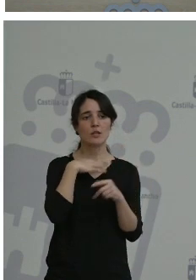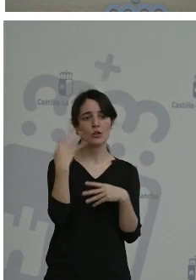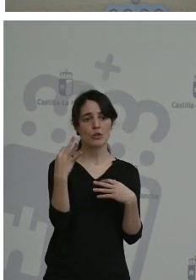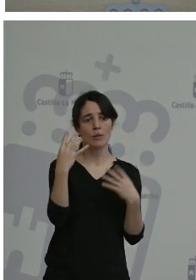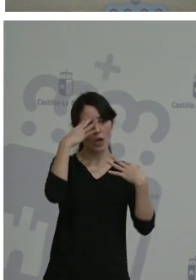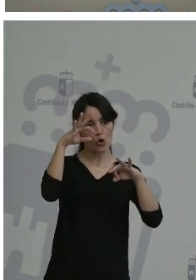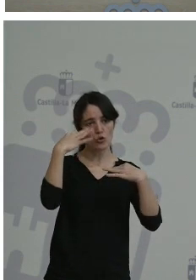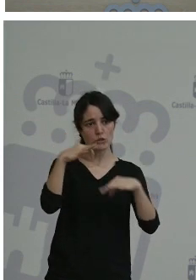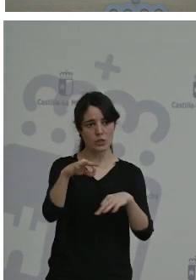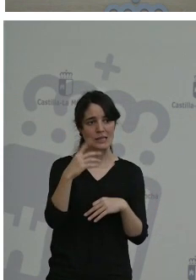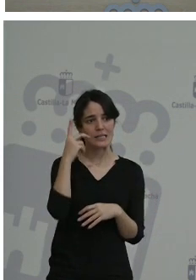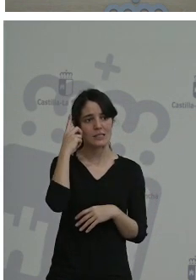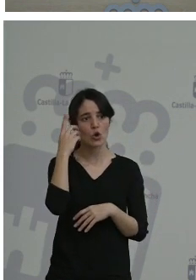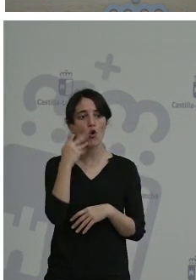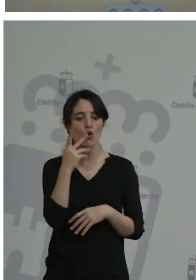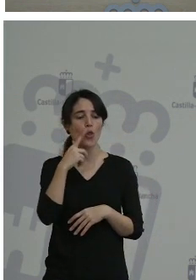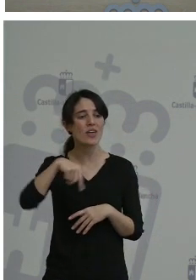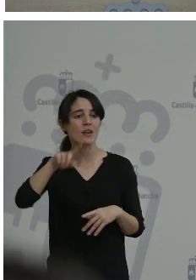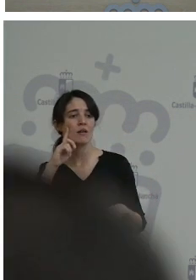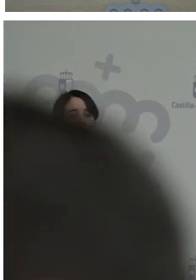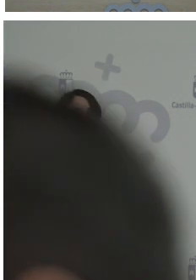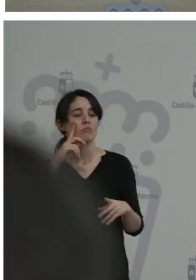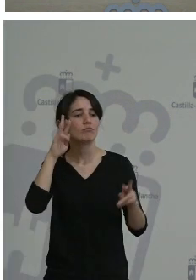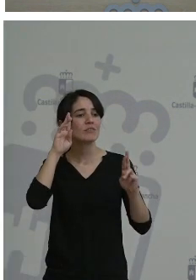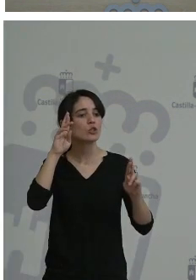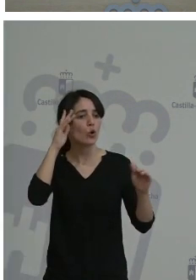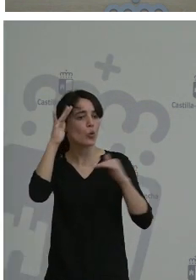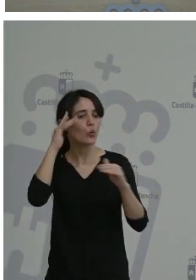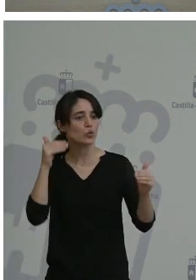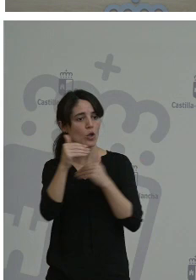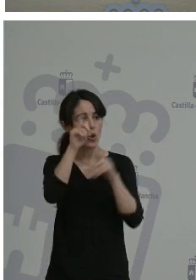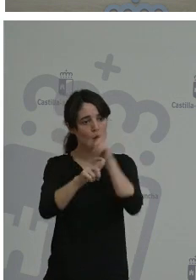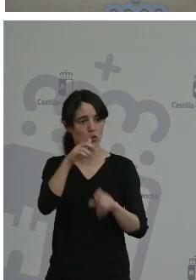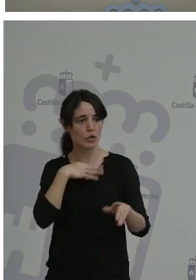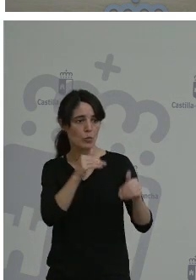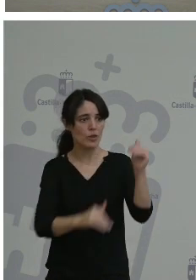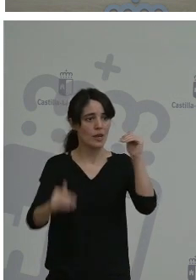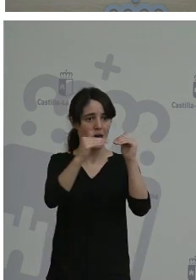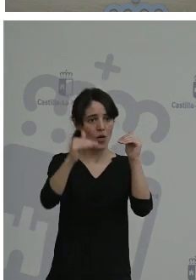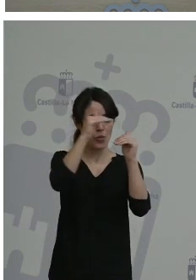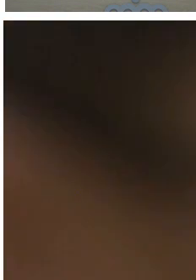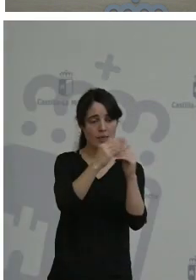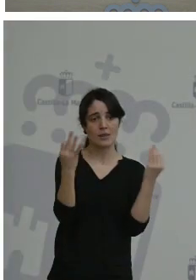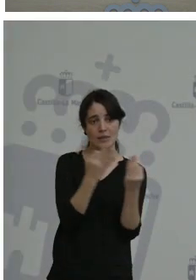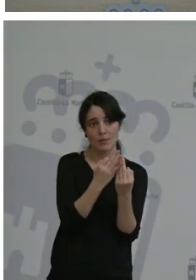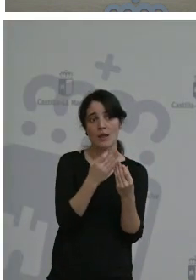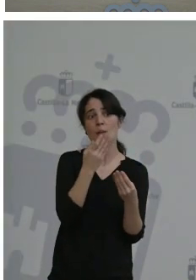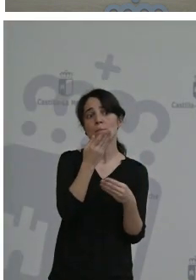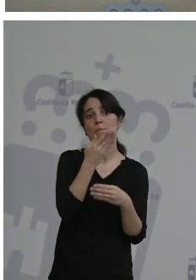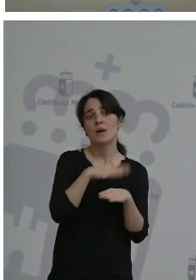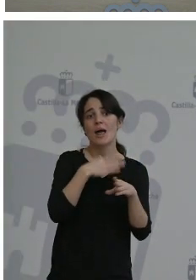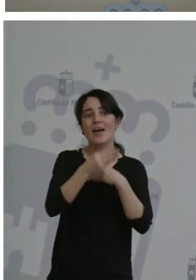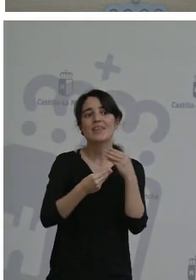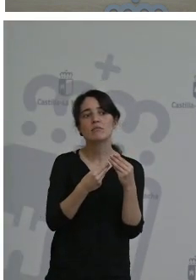expectativas que tienen las personas y que pueda diseñar dentro de sus planes de formación y a la hora de hacerlo con las valoraciones de estas